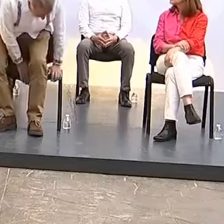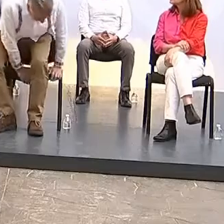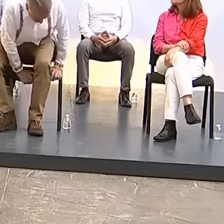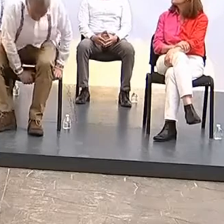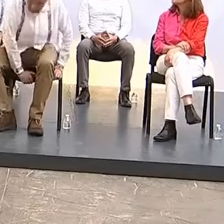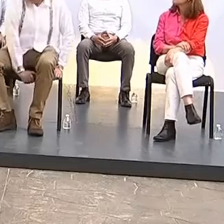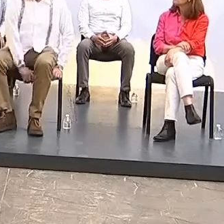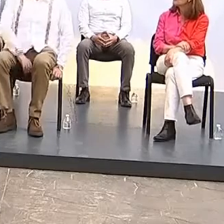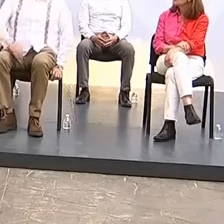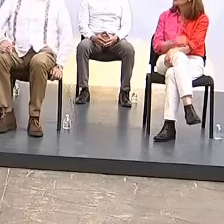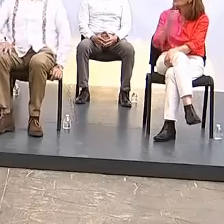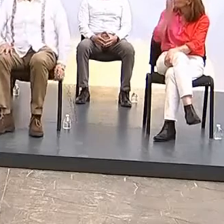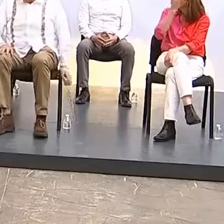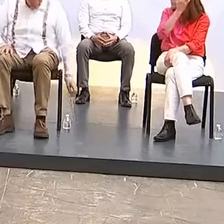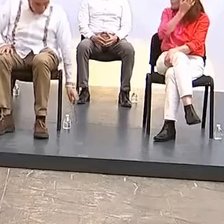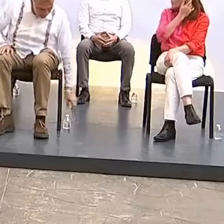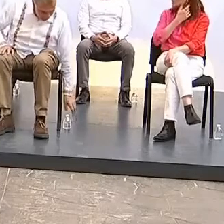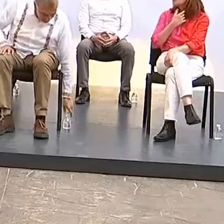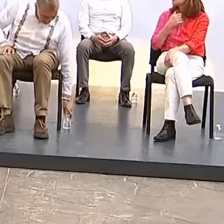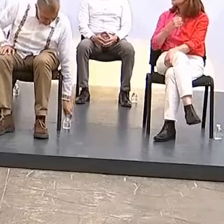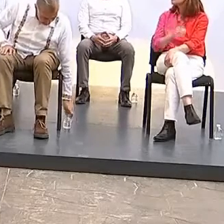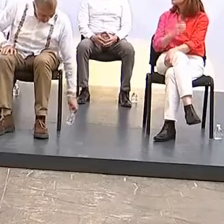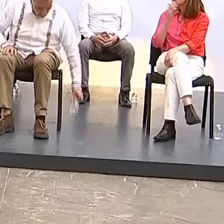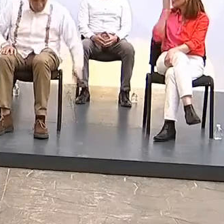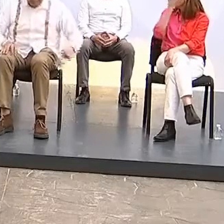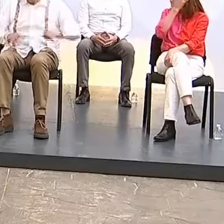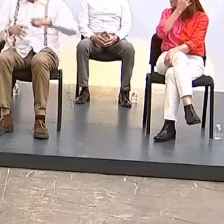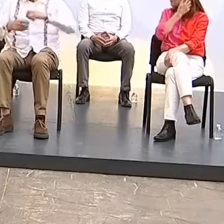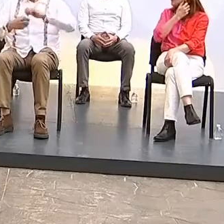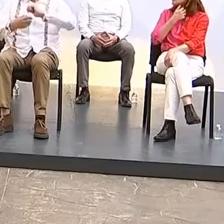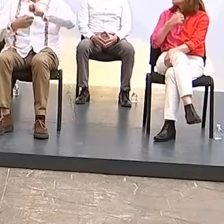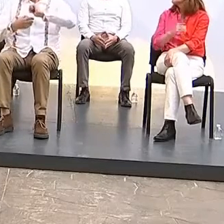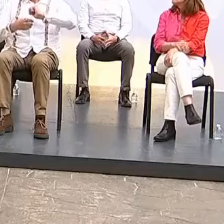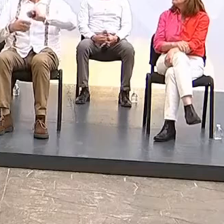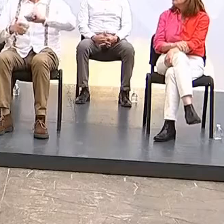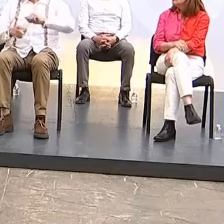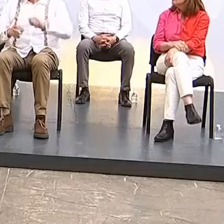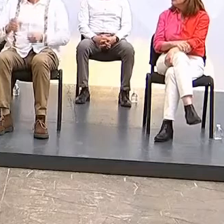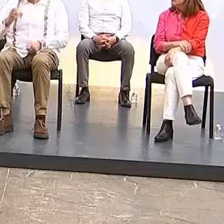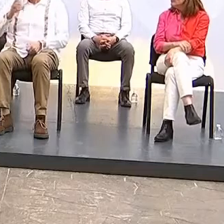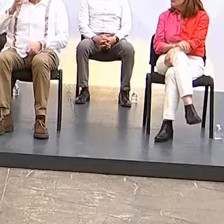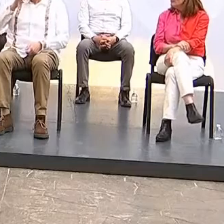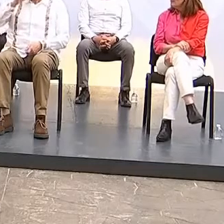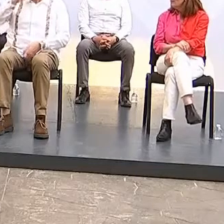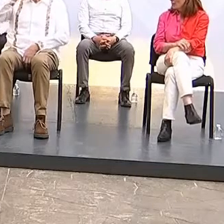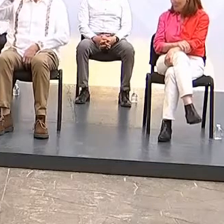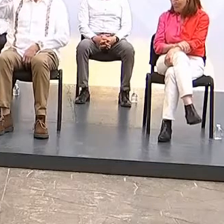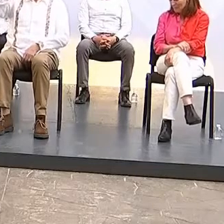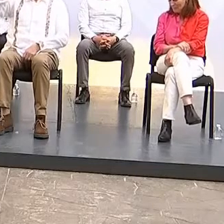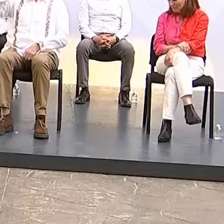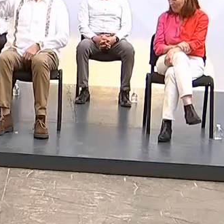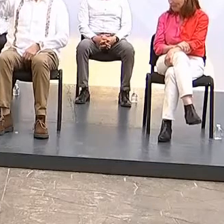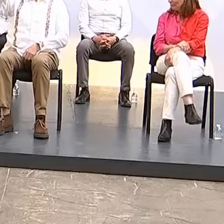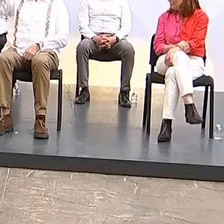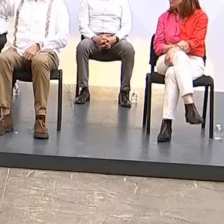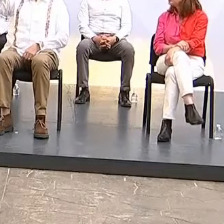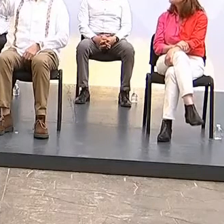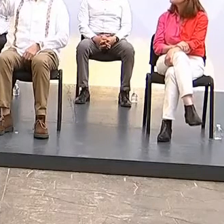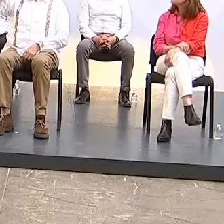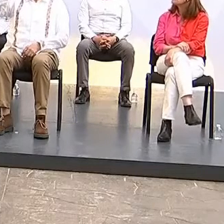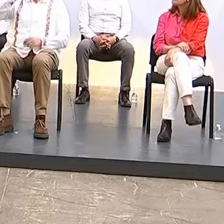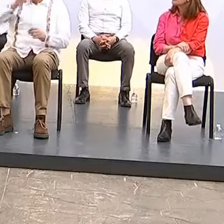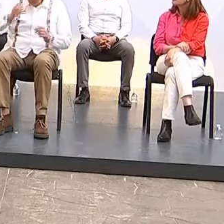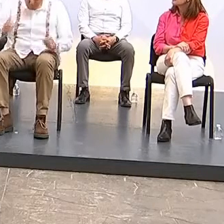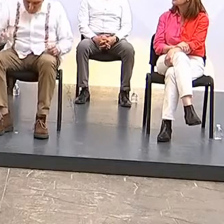Amigas, amigos de Ensenada, de Baja California, nos da mucho gusto estar de nuevo con